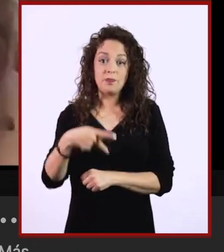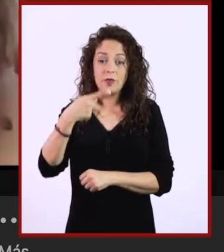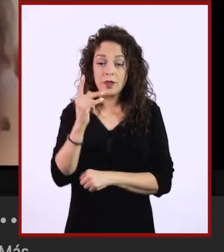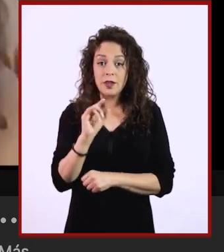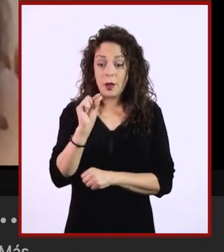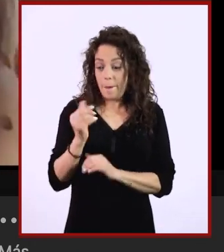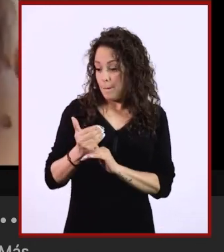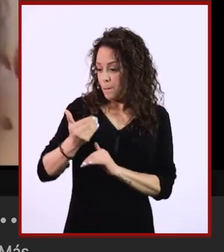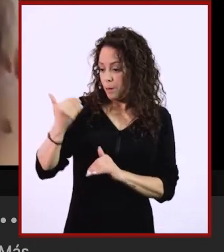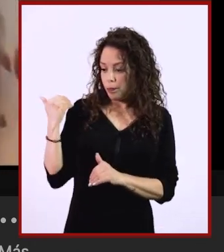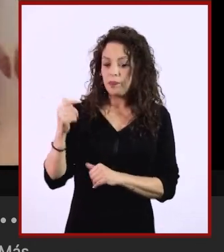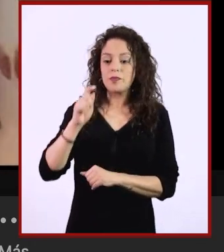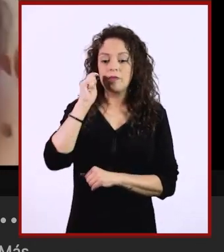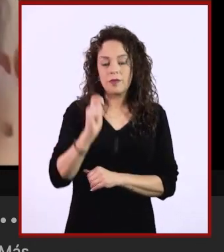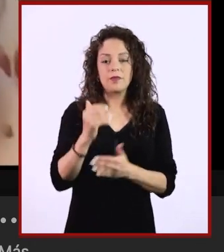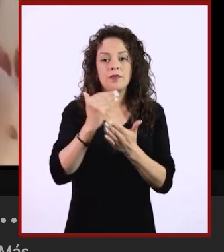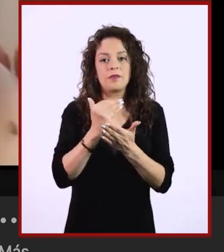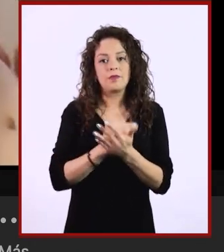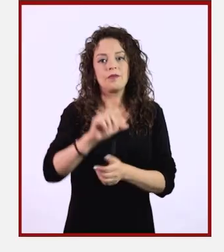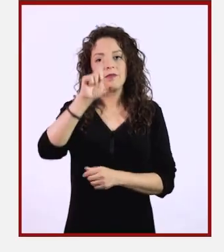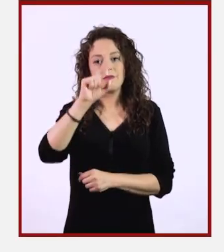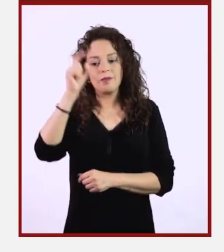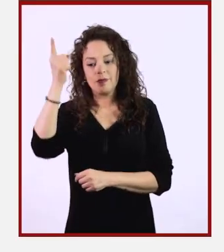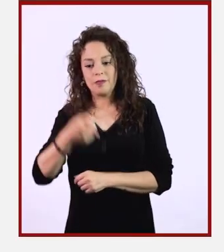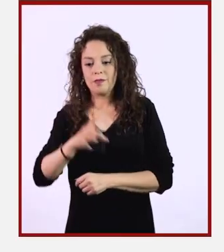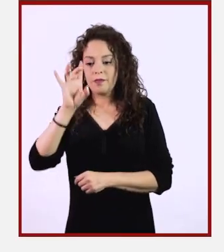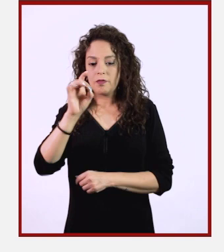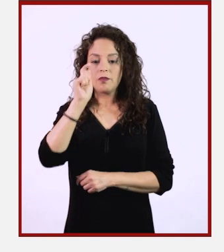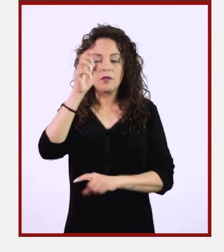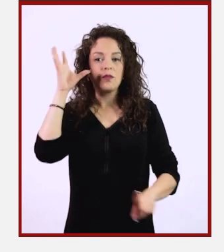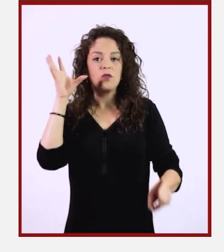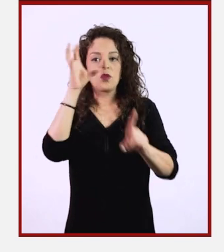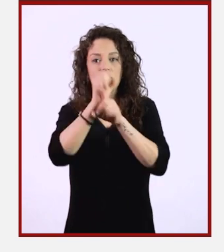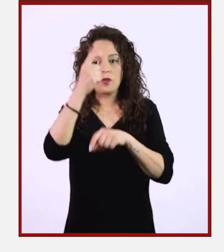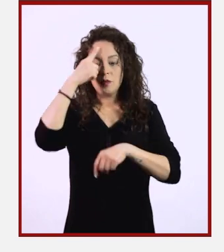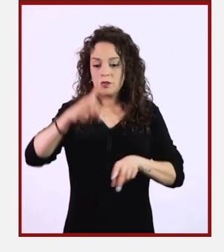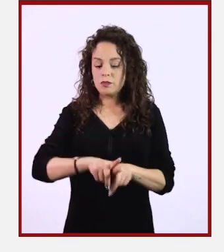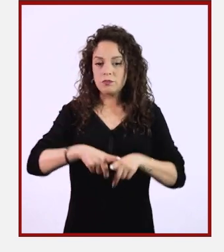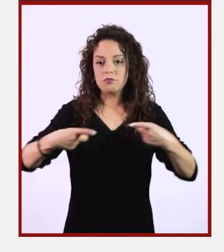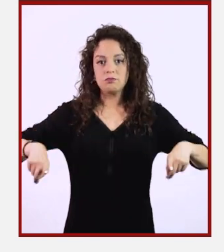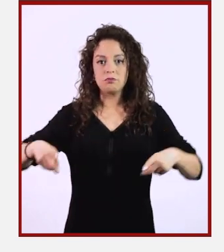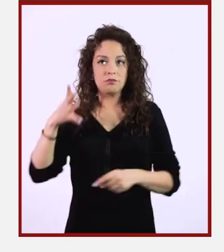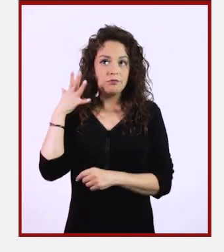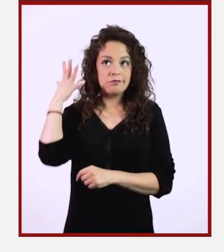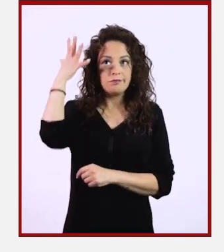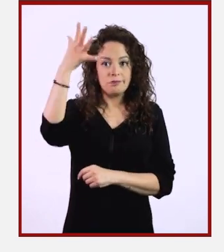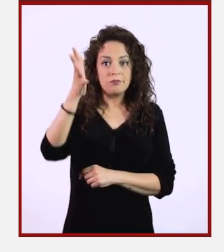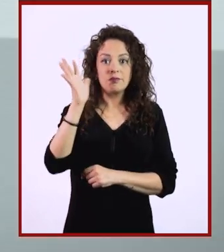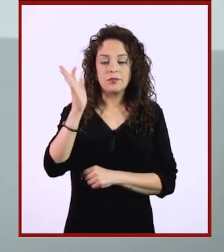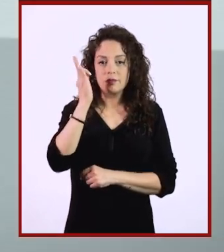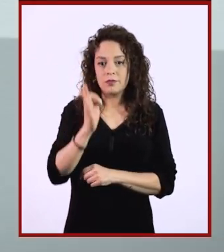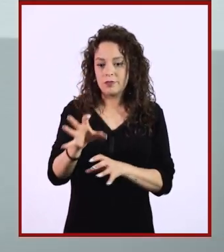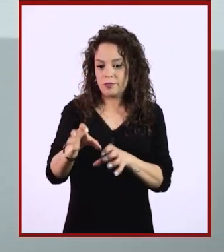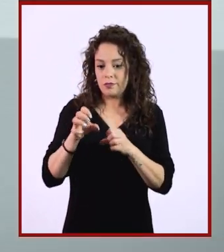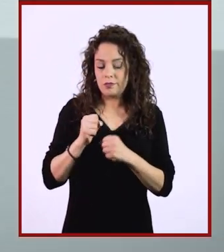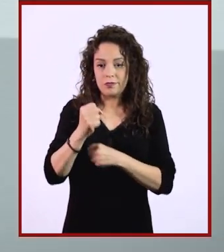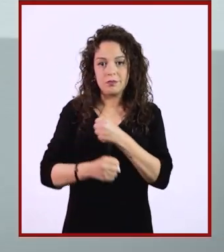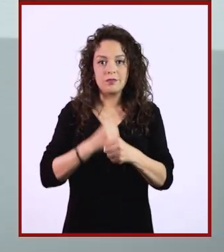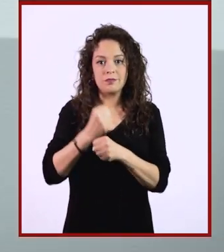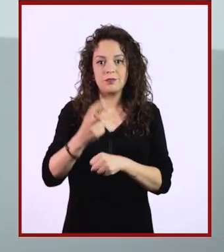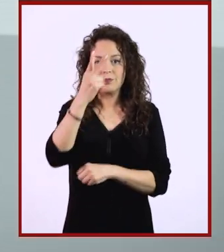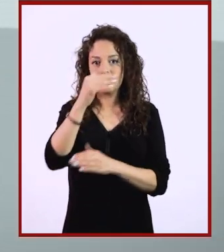recientemente, pues la Agenda 2030 y los Objetivos de Desarrollo Sostenible que se adoptaron en el año